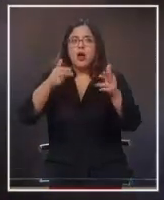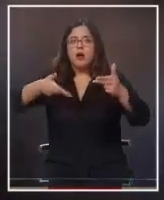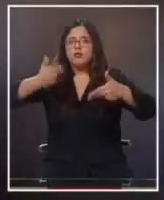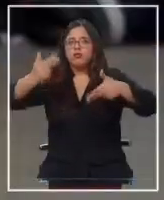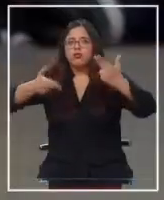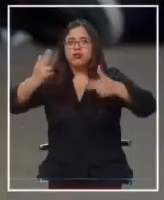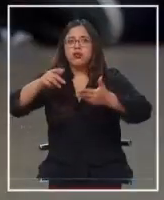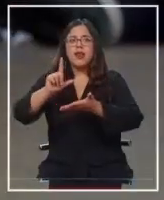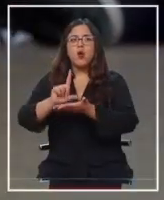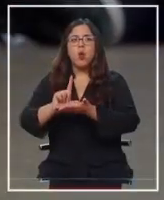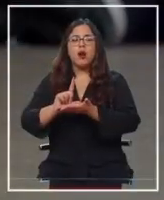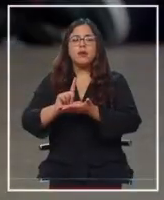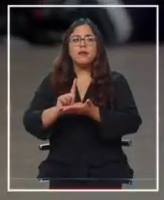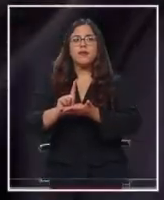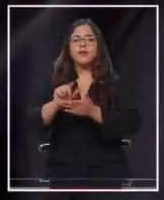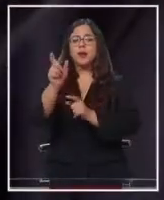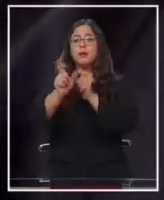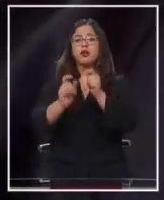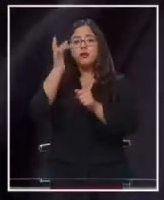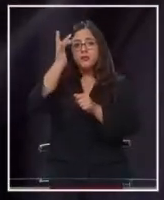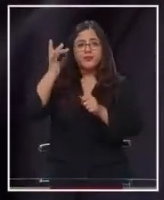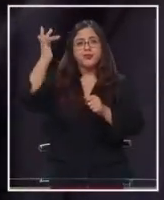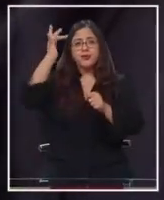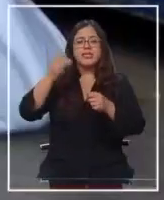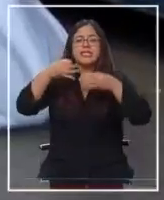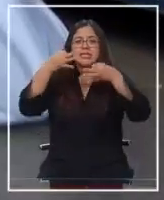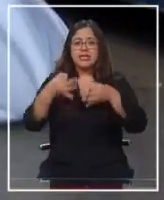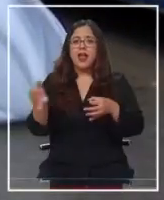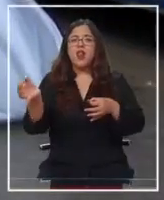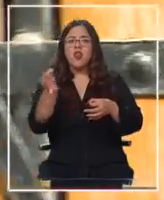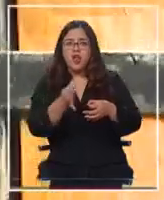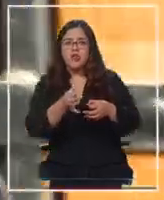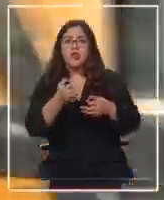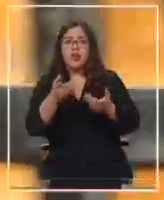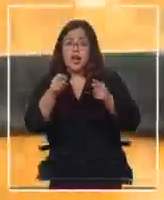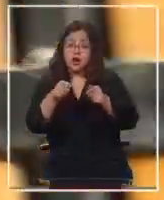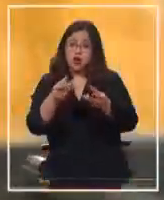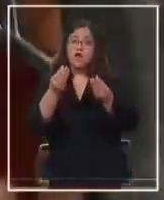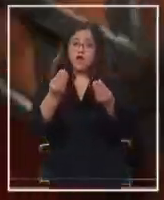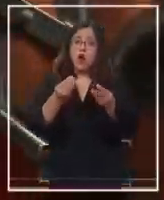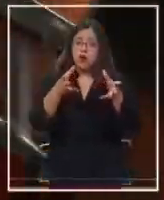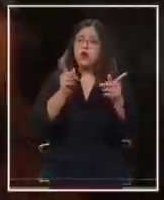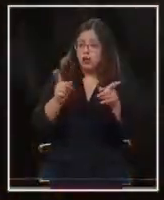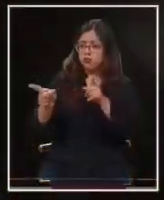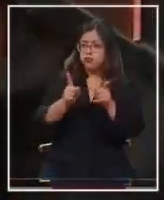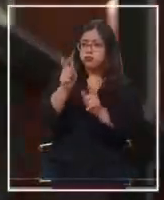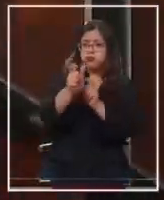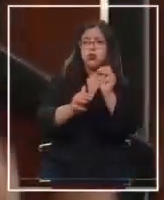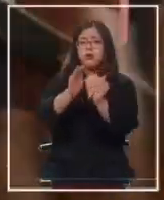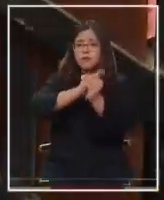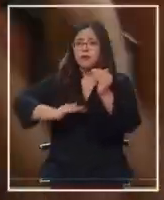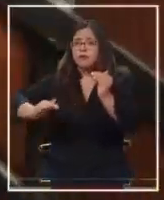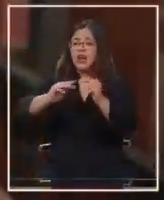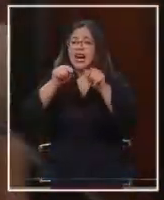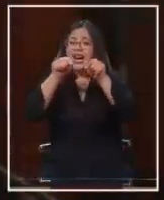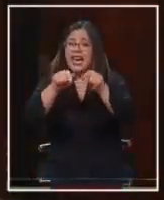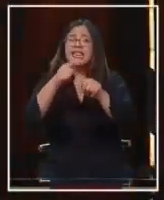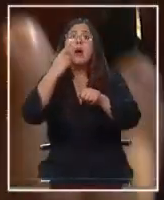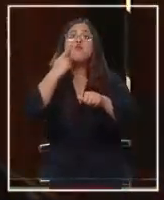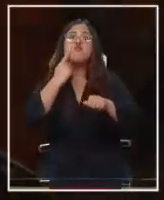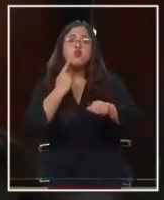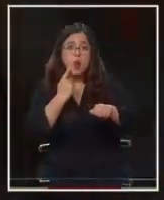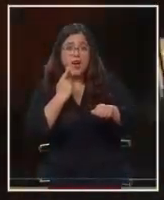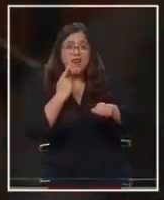balacera en el sector. Especialistas en seguridad recalcan que si bien es bueno que haya organización vecinal, este tipo de